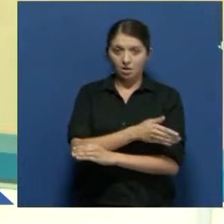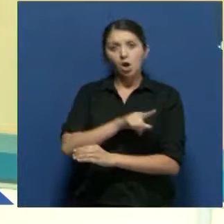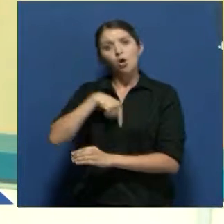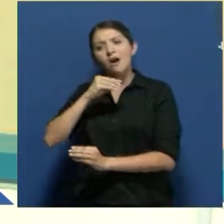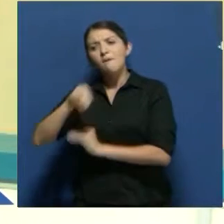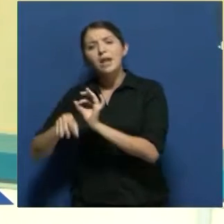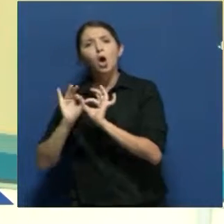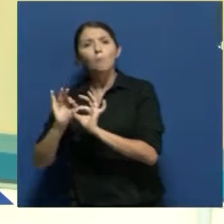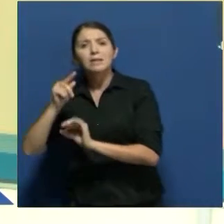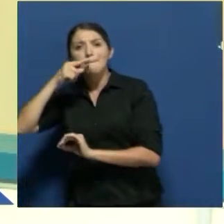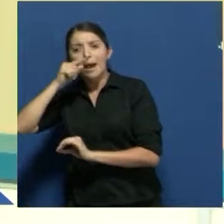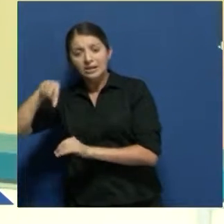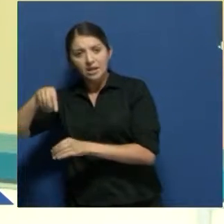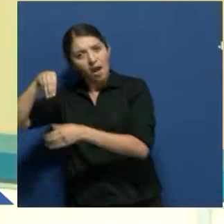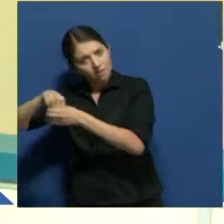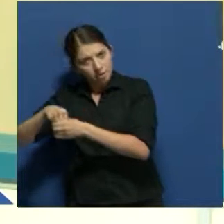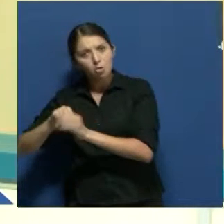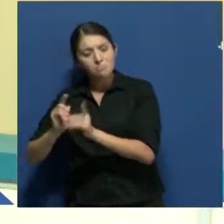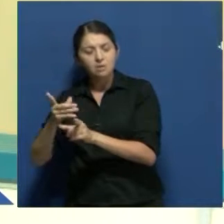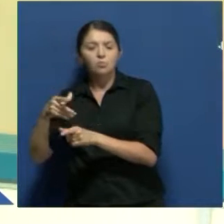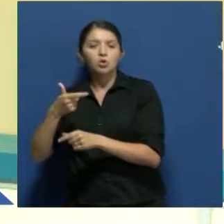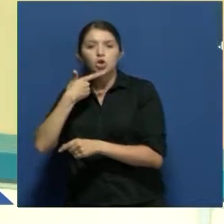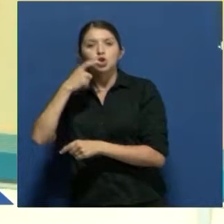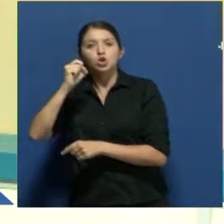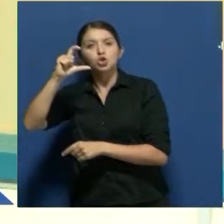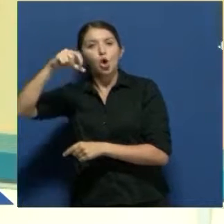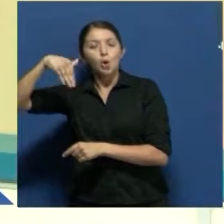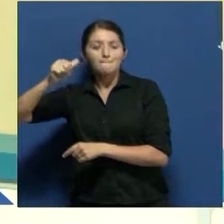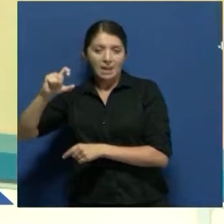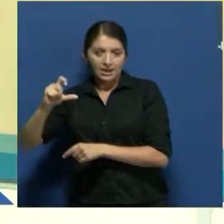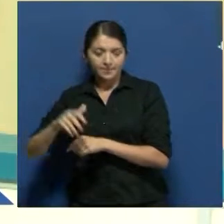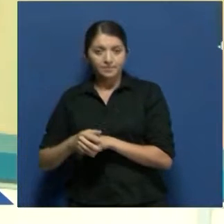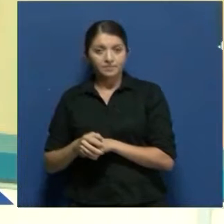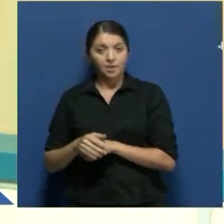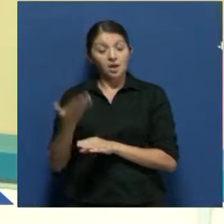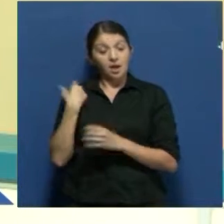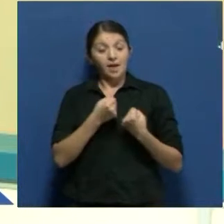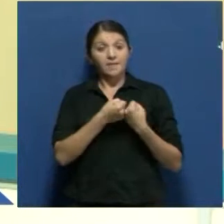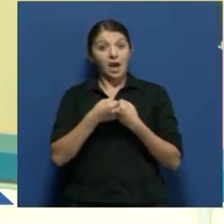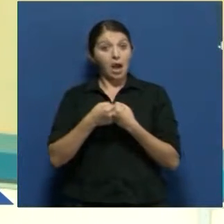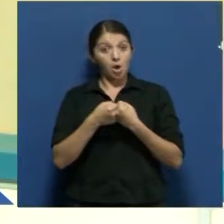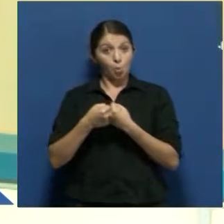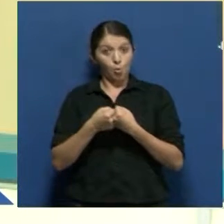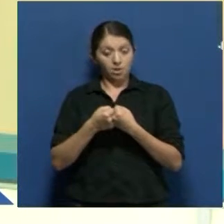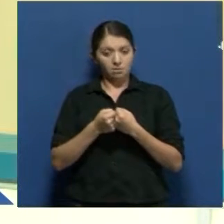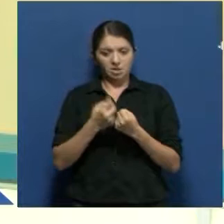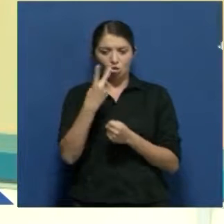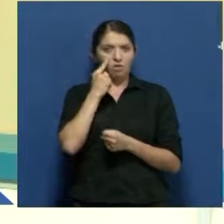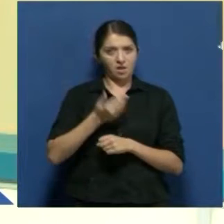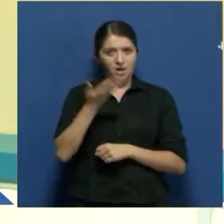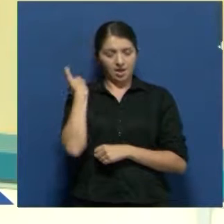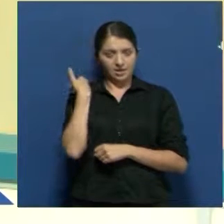en estos términos y en este acuerdo que fue ventilado hace 48 horas a través de una